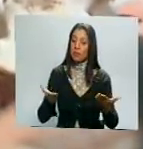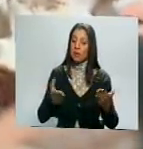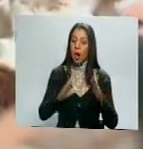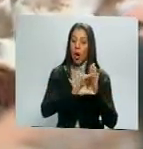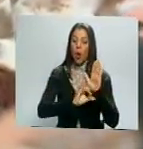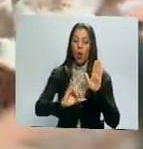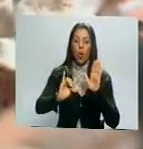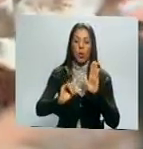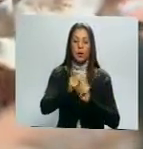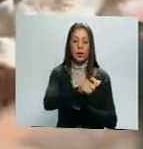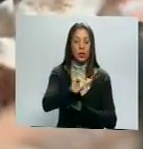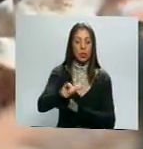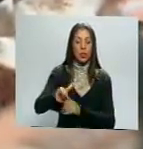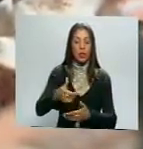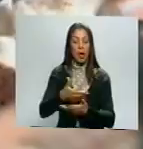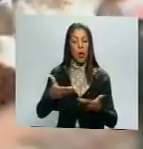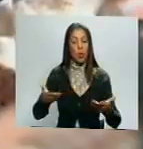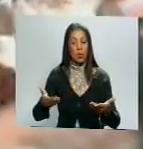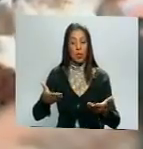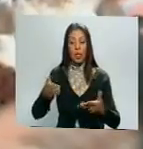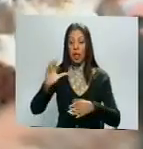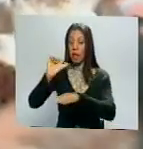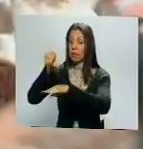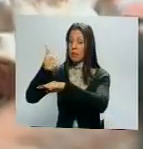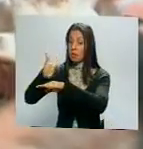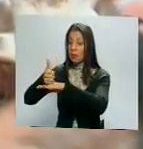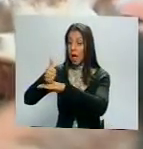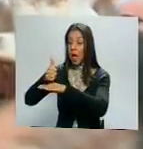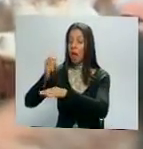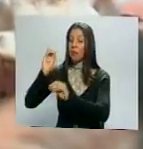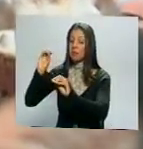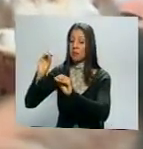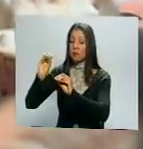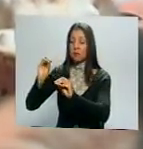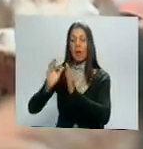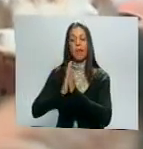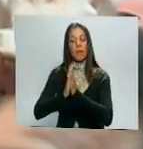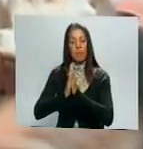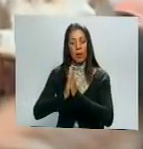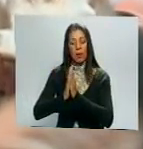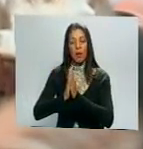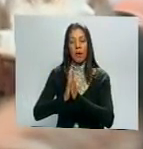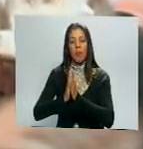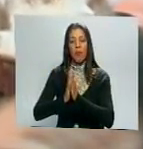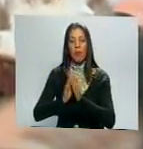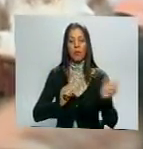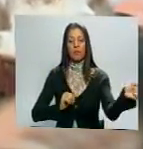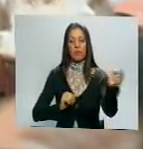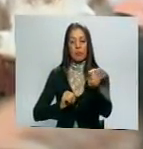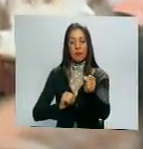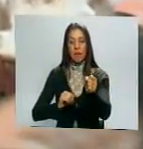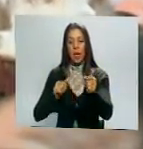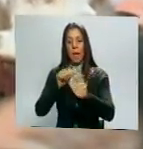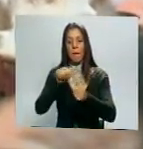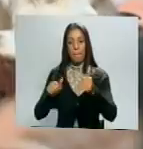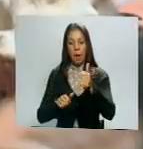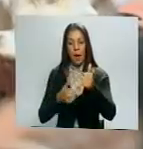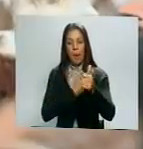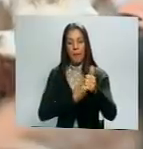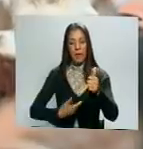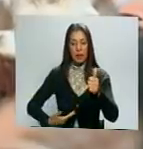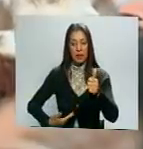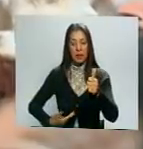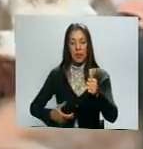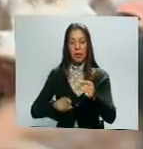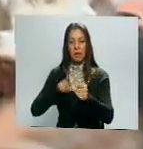constituyentes y ante la directiva de la Asamblea Nacional Constituyente el nombramiento como primera vicepresidenta de la